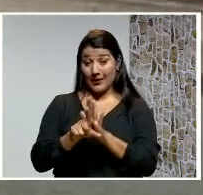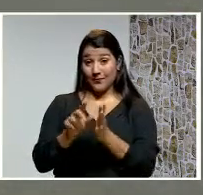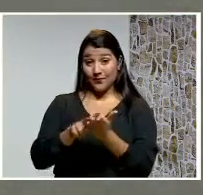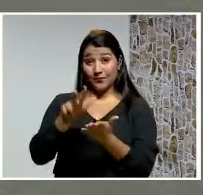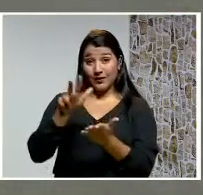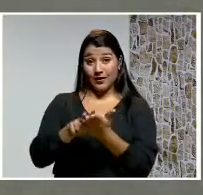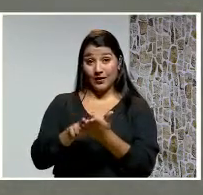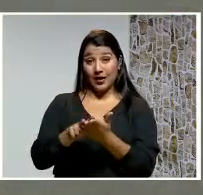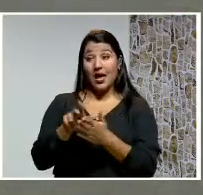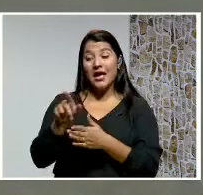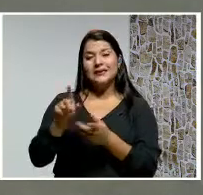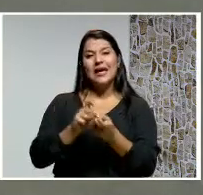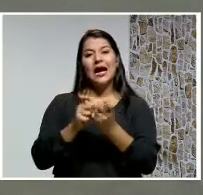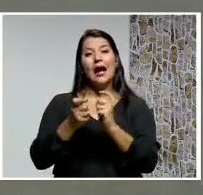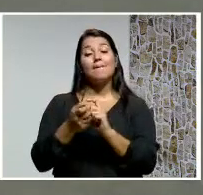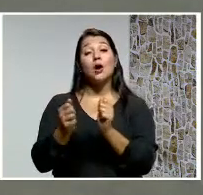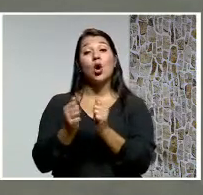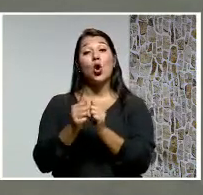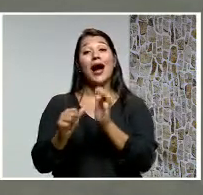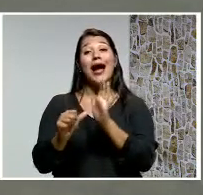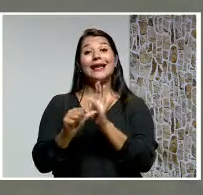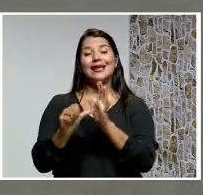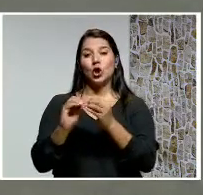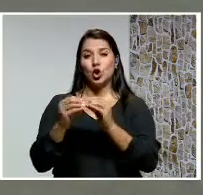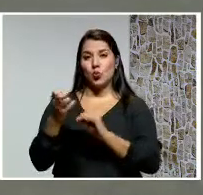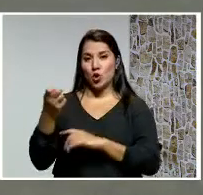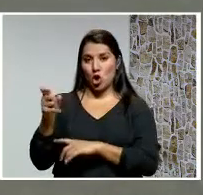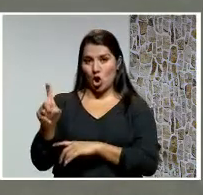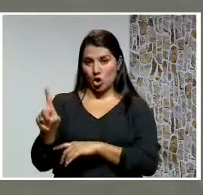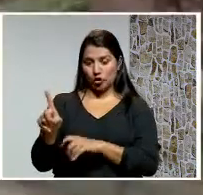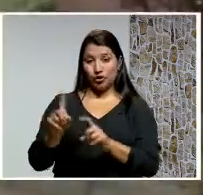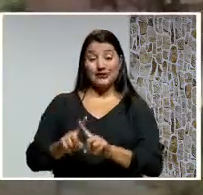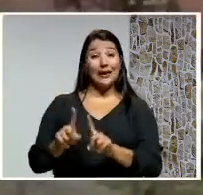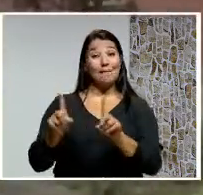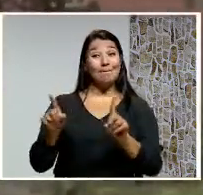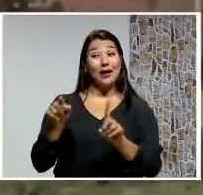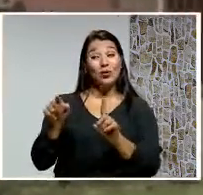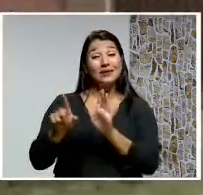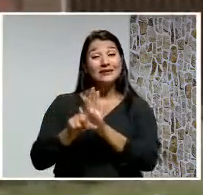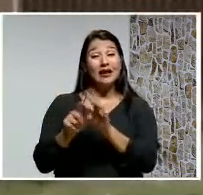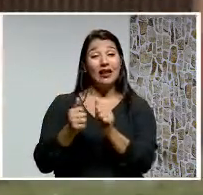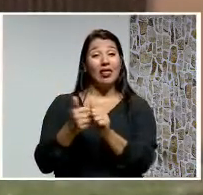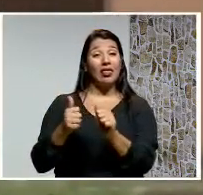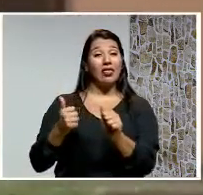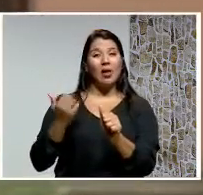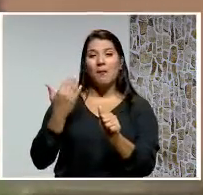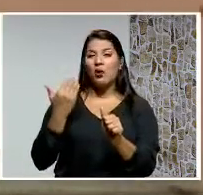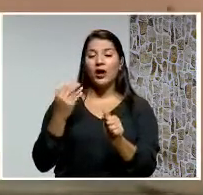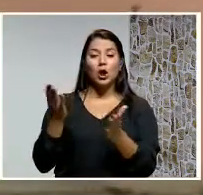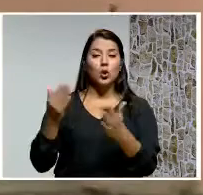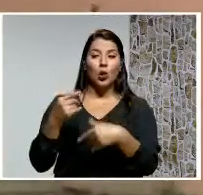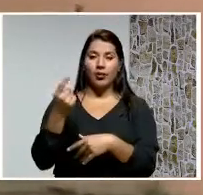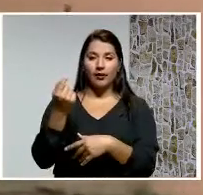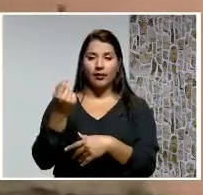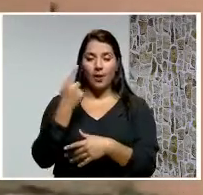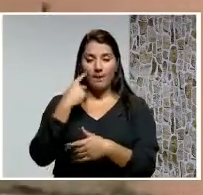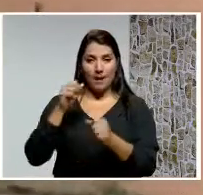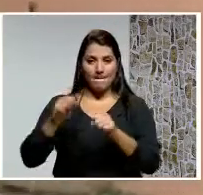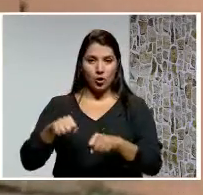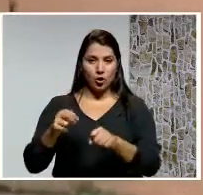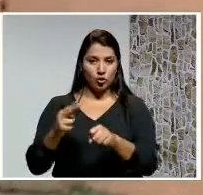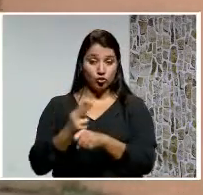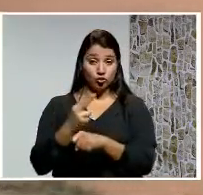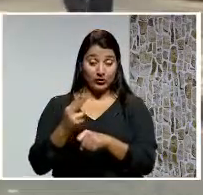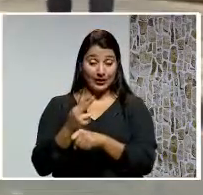Organizado se reformó con el artículo 11, pero los retrasos que ha tenido esta ley por falta de recurso económico ha hecho que no se pueda